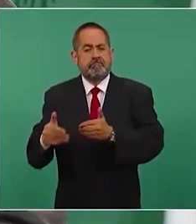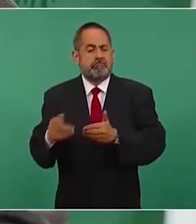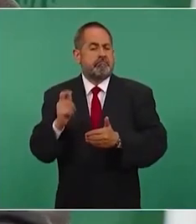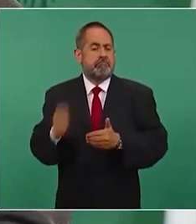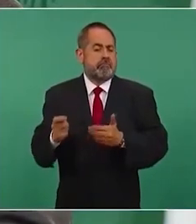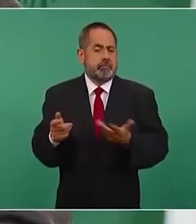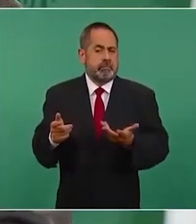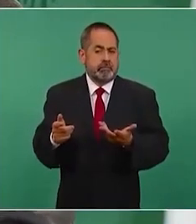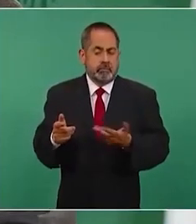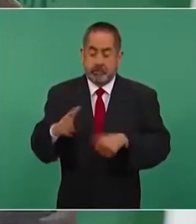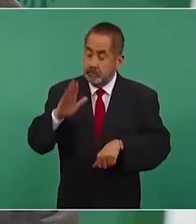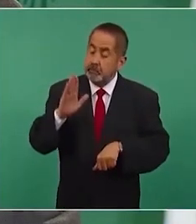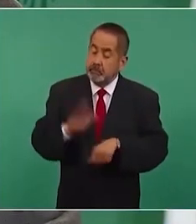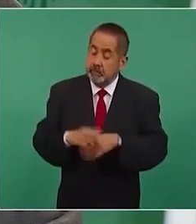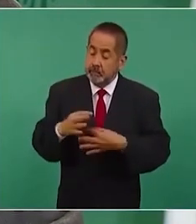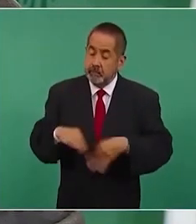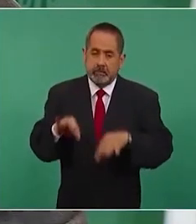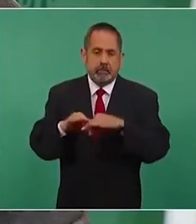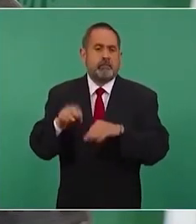con más